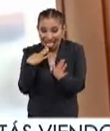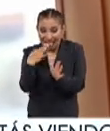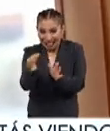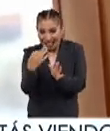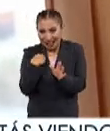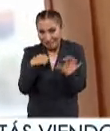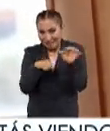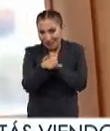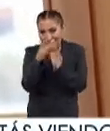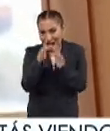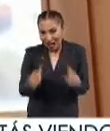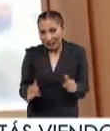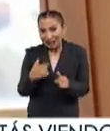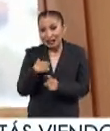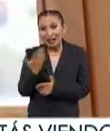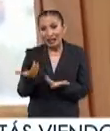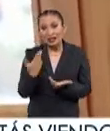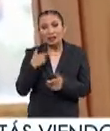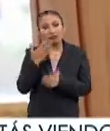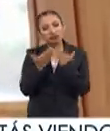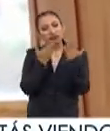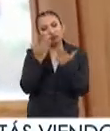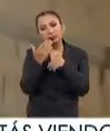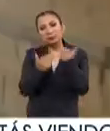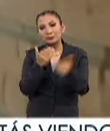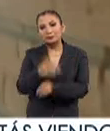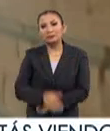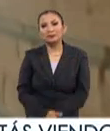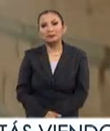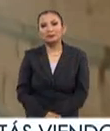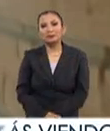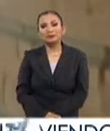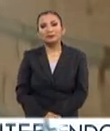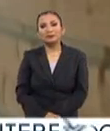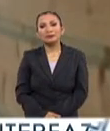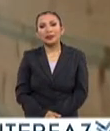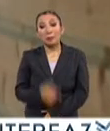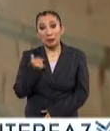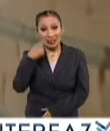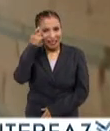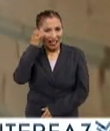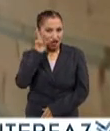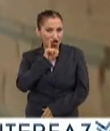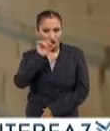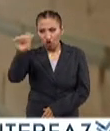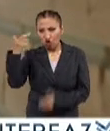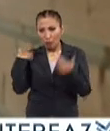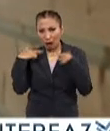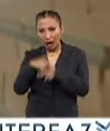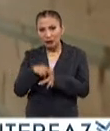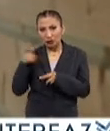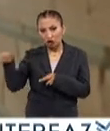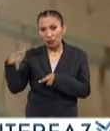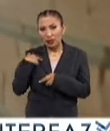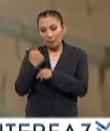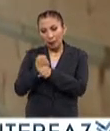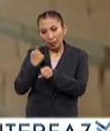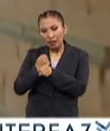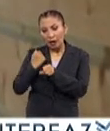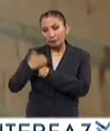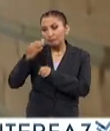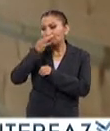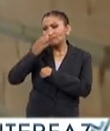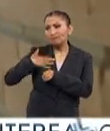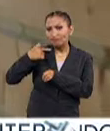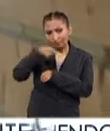pudiera salir un intercambio a Francia y lo continué estudiando por eso. Pues mi directora y otra profesora, mi profesora de prácticas, fueron los que